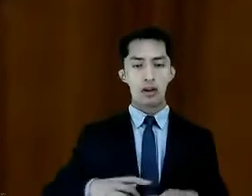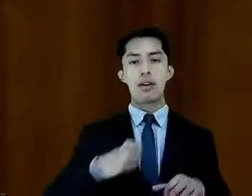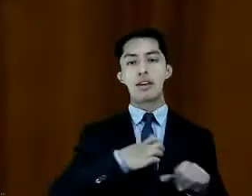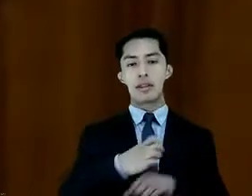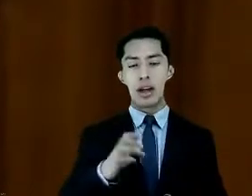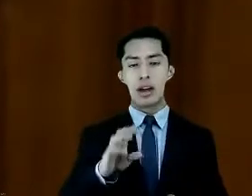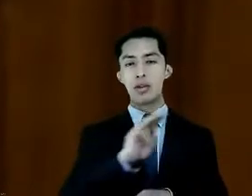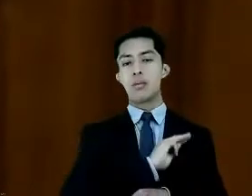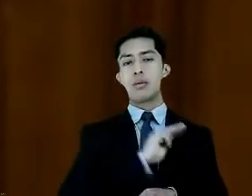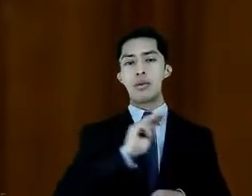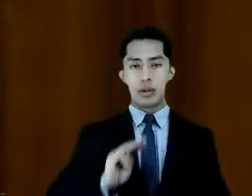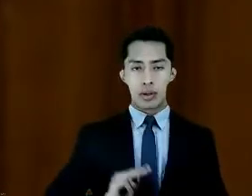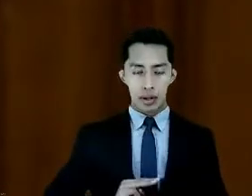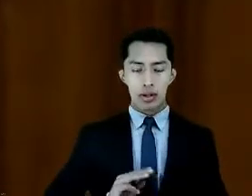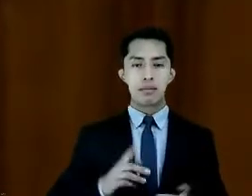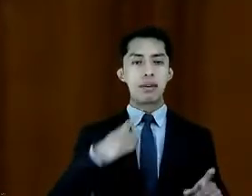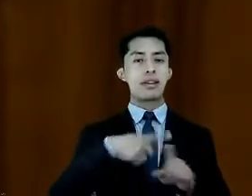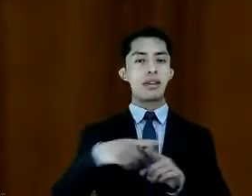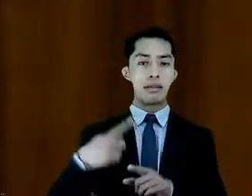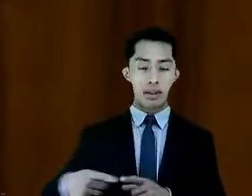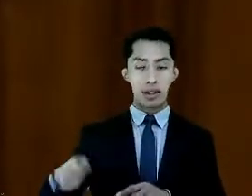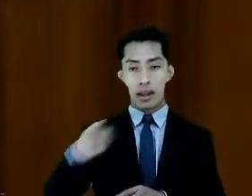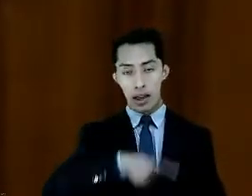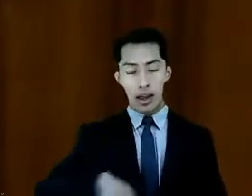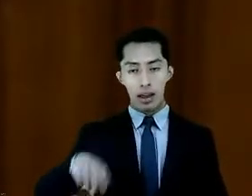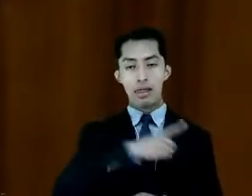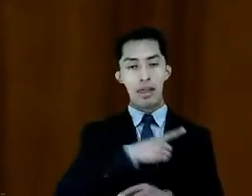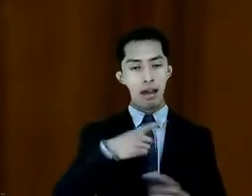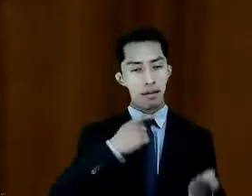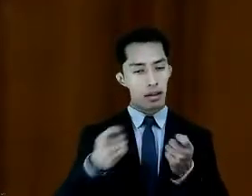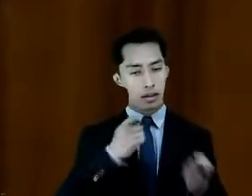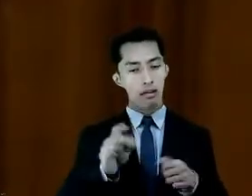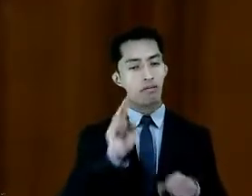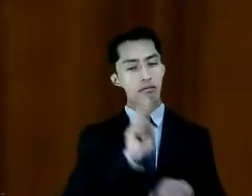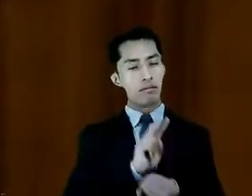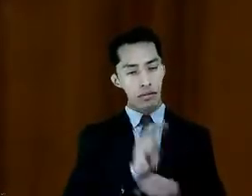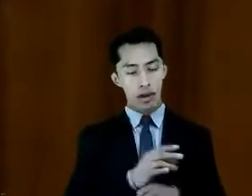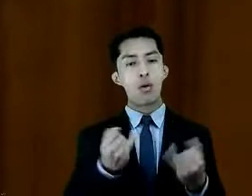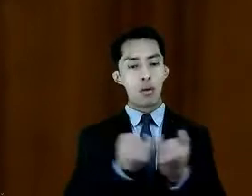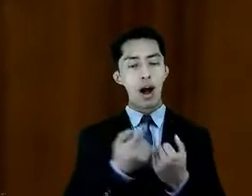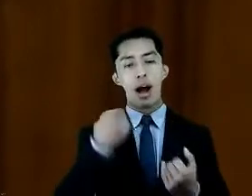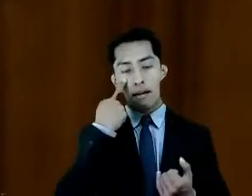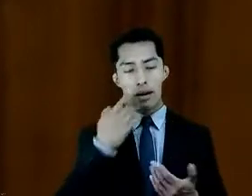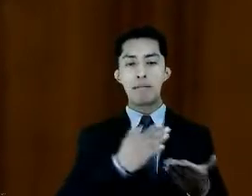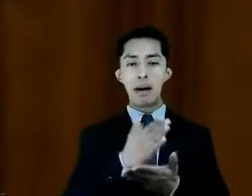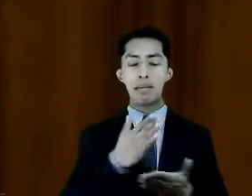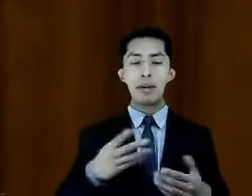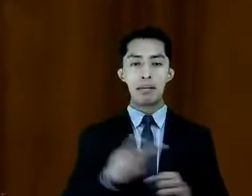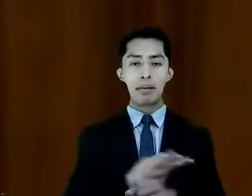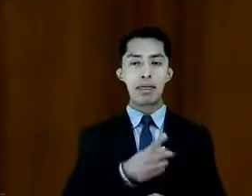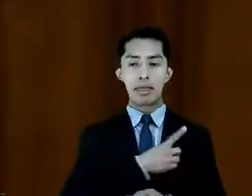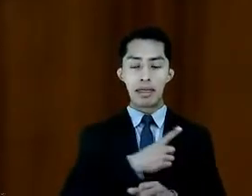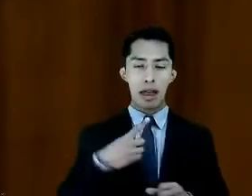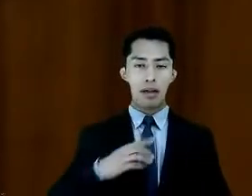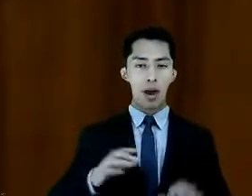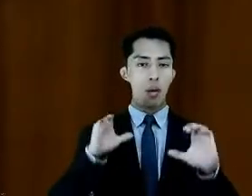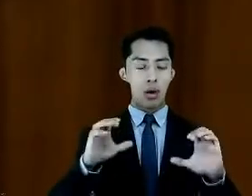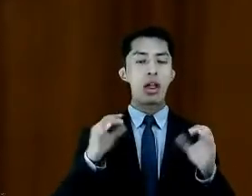estatal, municipal, que observen, regulen, intervengan, salvaguarden, pero